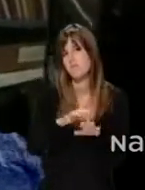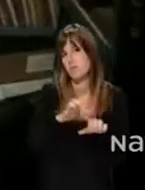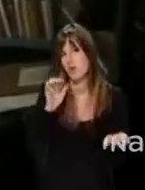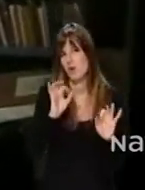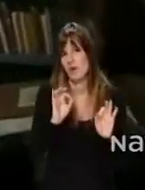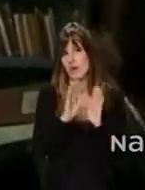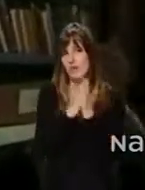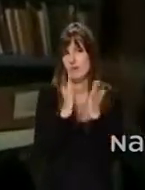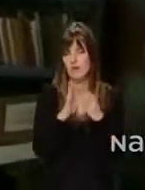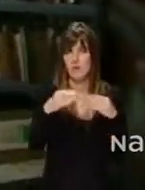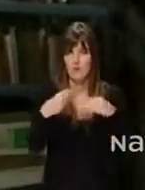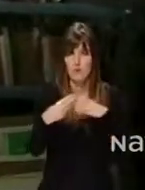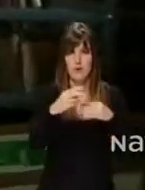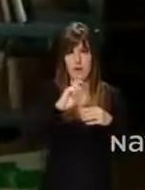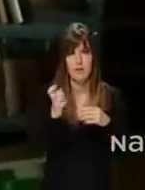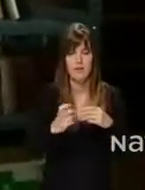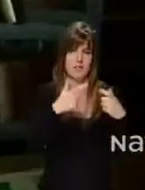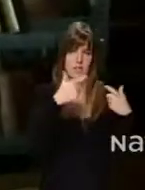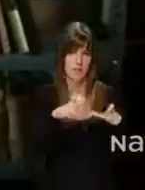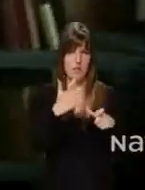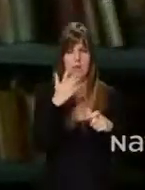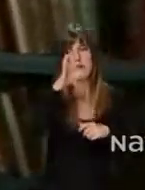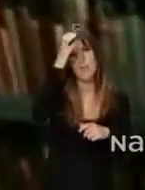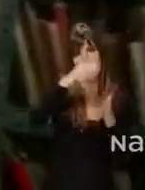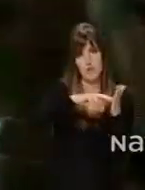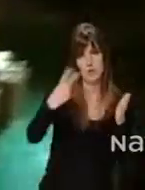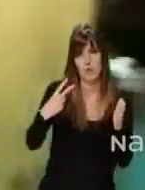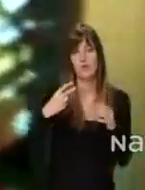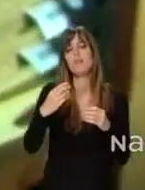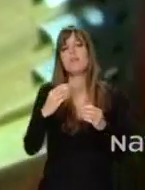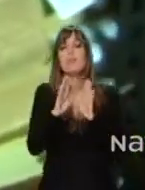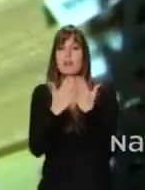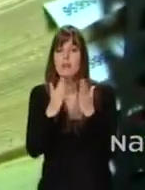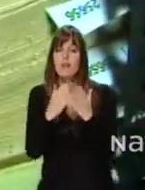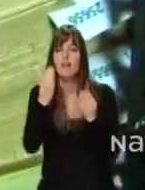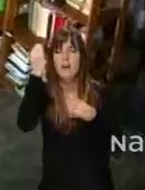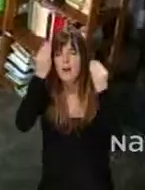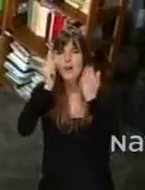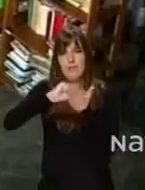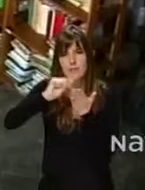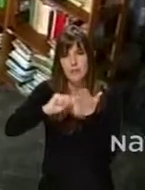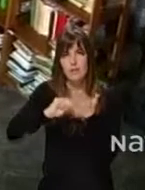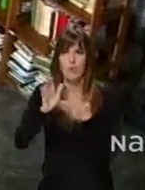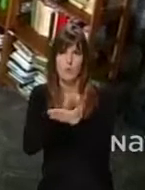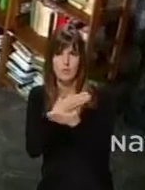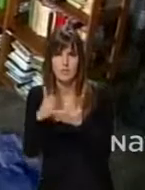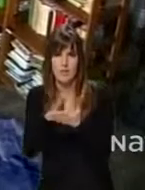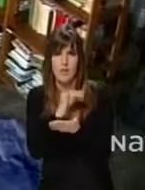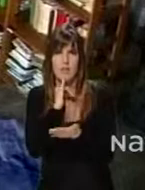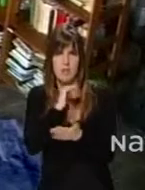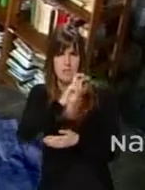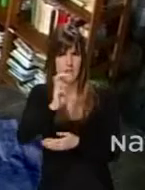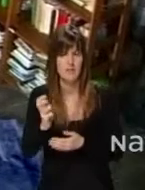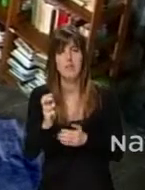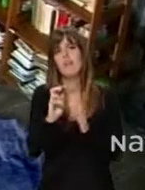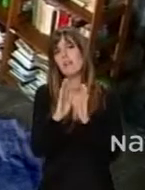pues voy también teniendo otras secciones, pues ciencia, tecnología, ensayo, poesía, idiomas. Hay un poco de todo, los libros son como